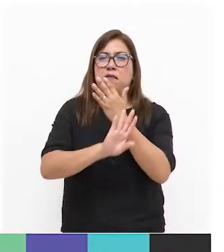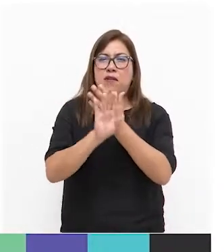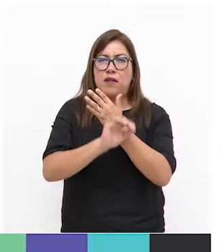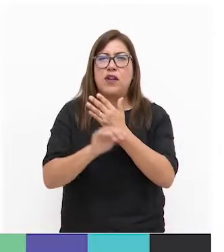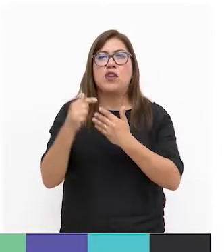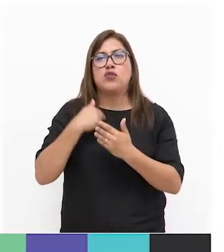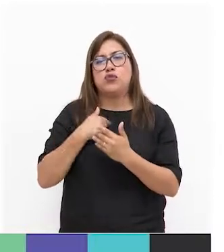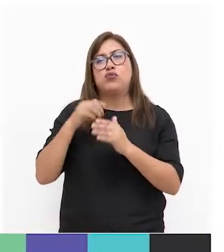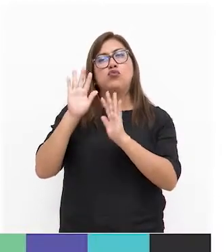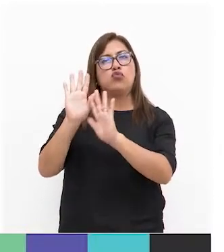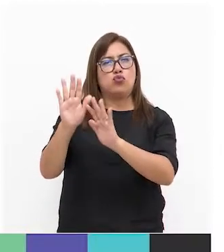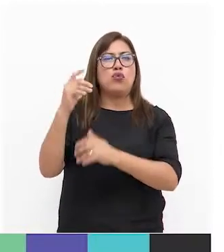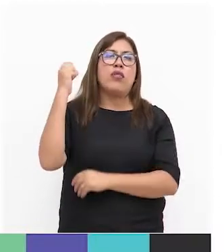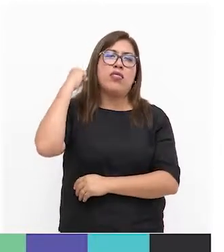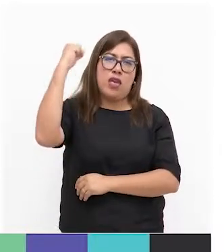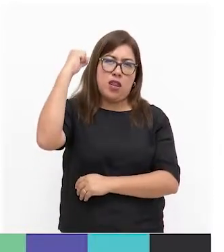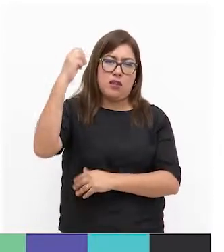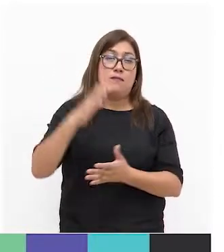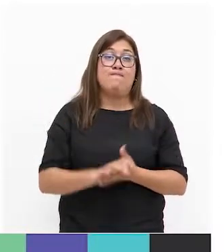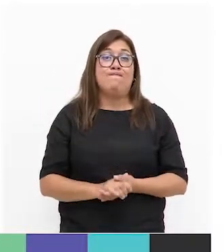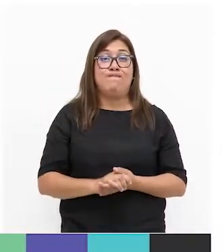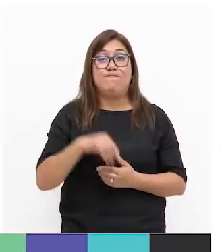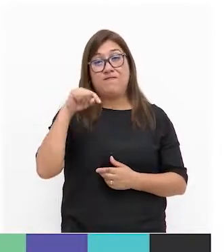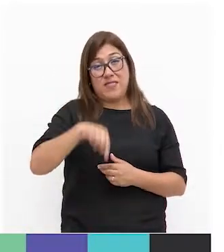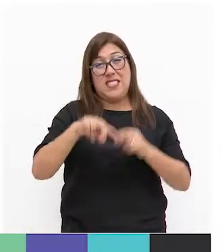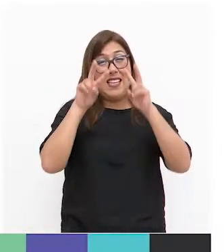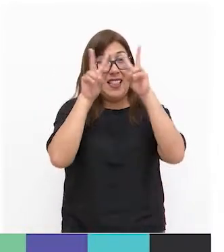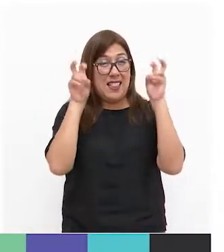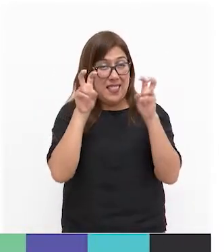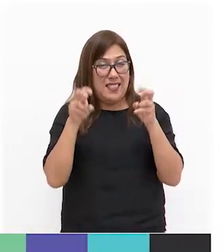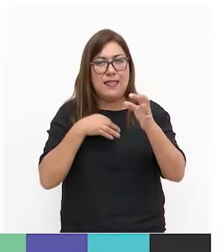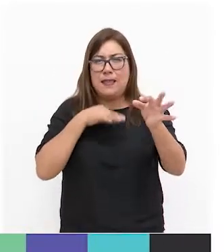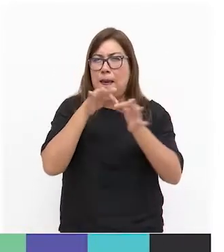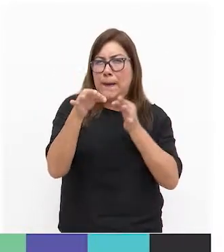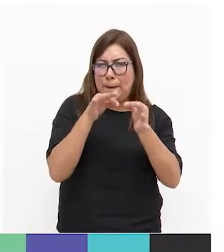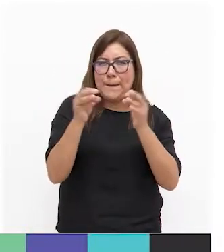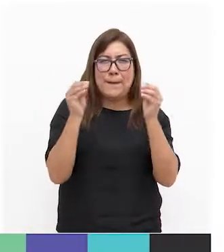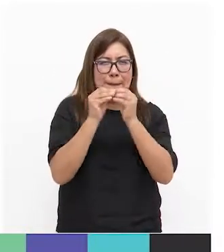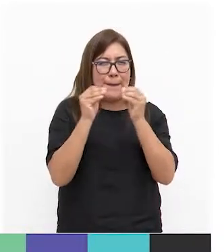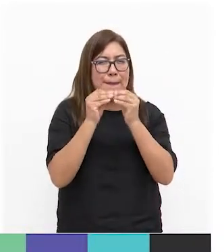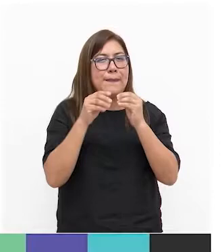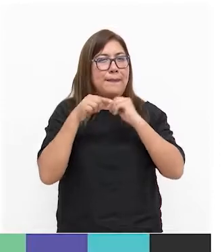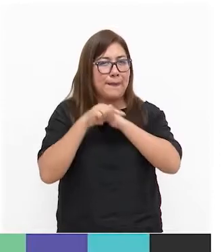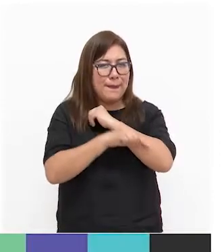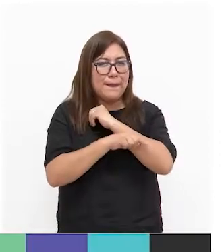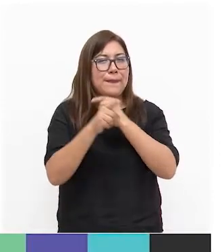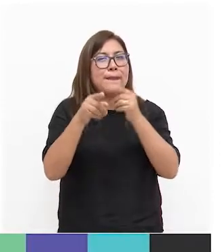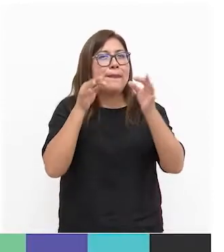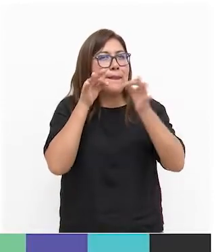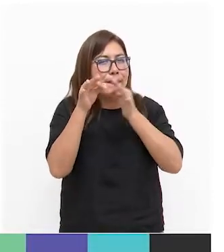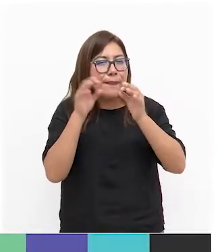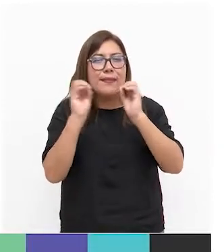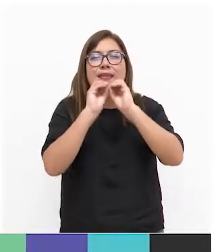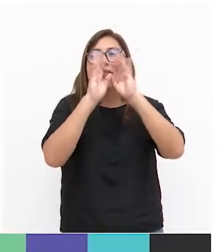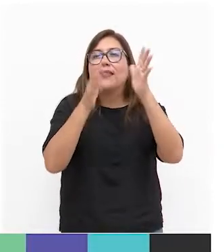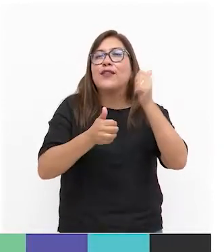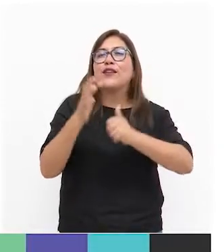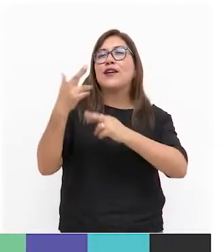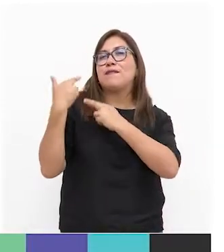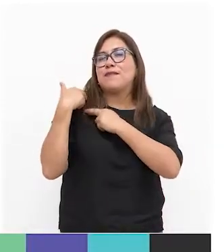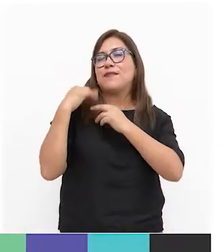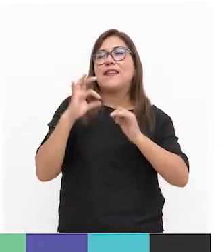proteger y defender sus derechos. En el presente tema se explicará con mayor detalle sobre la función de los